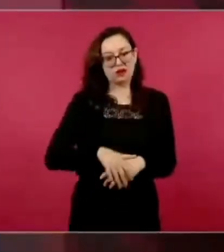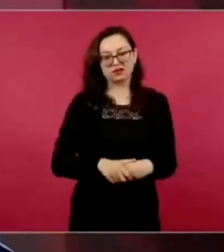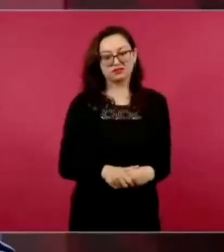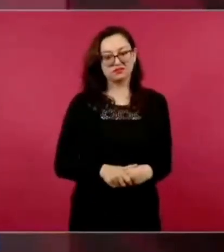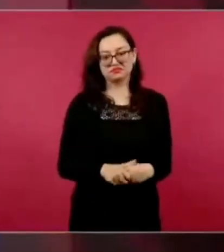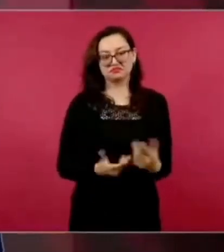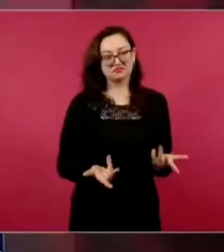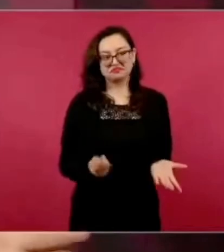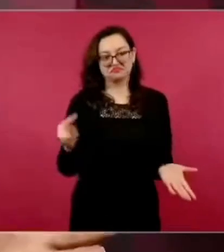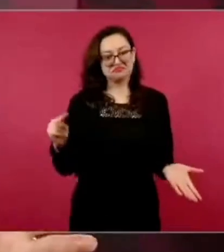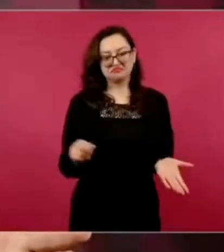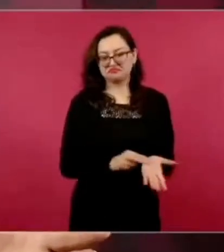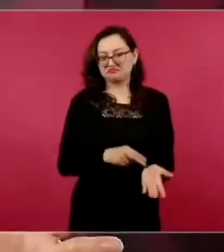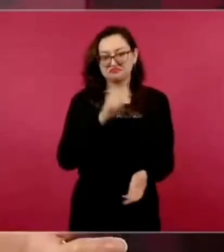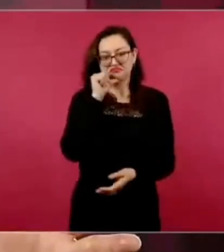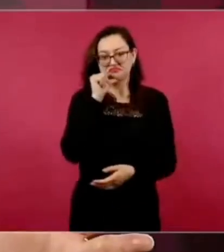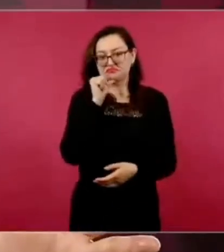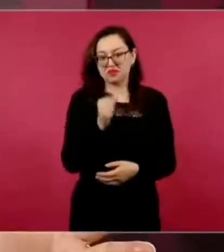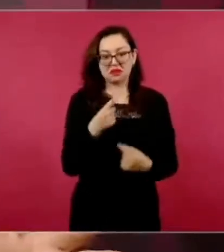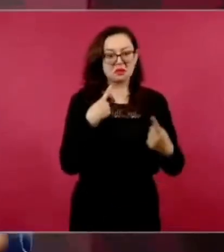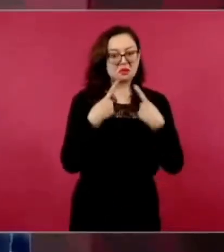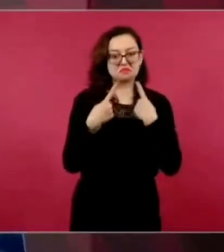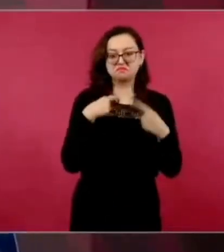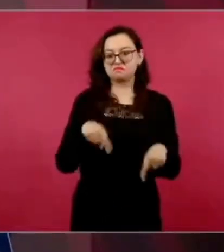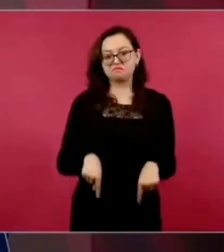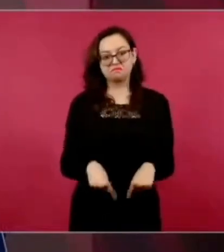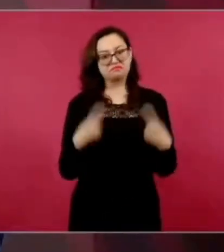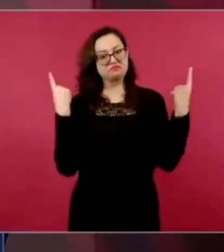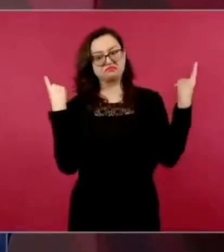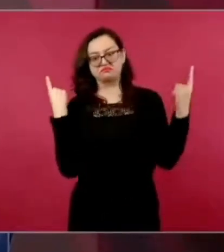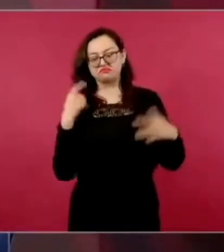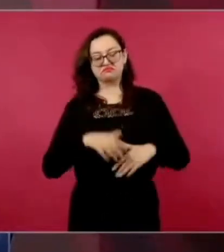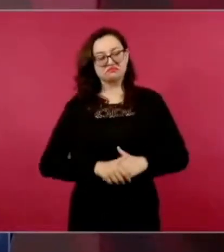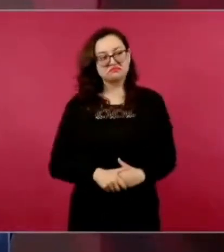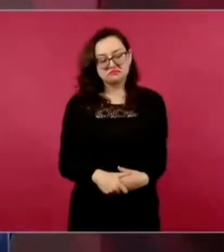no avanzamos, están rotas las relaciones.